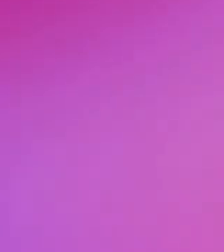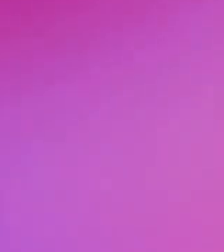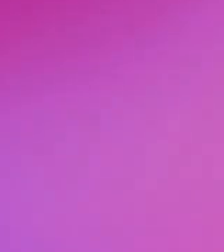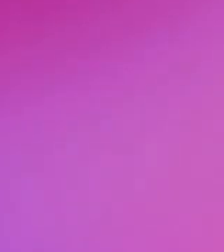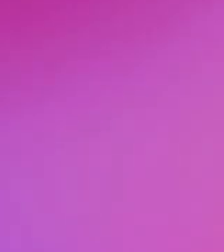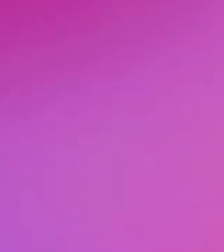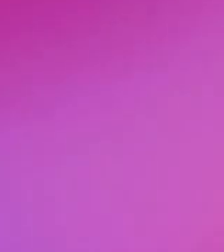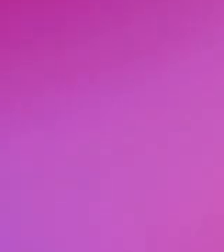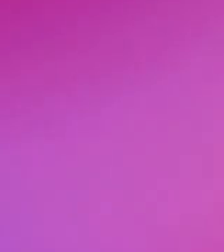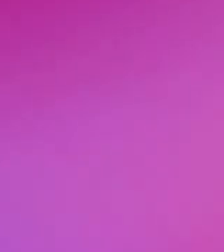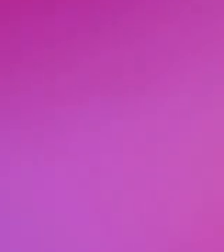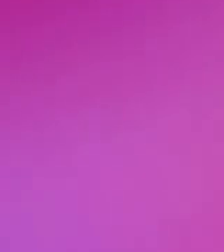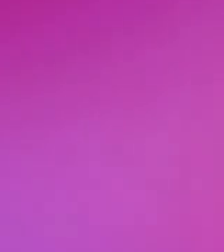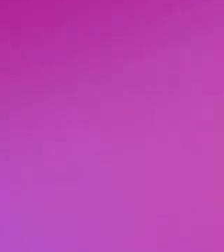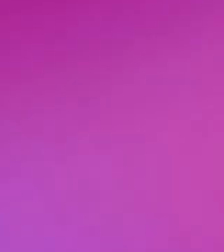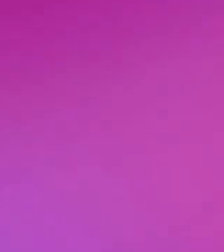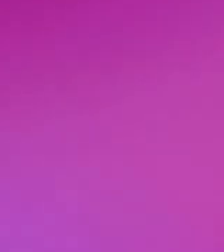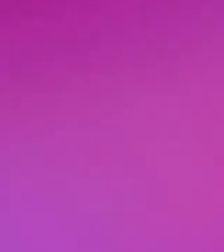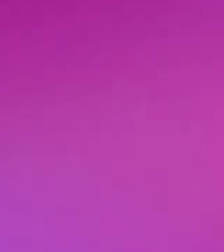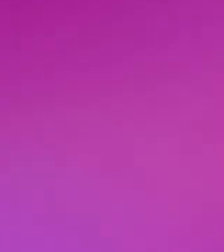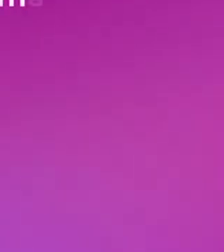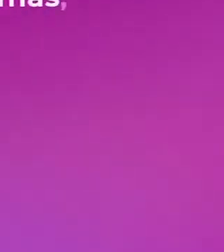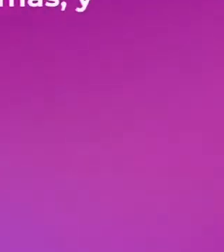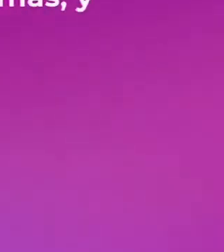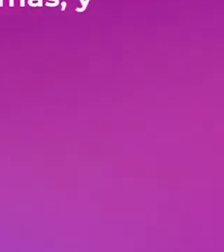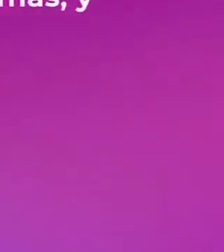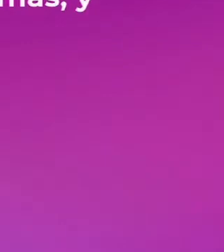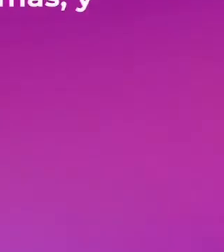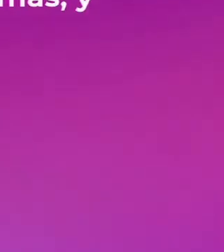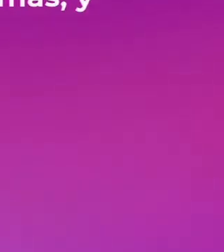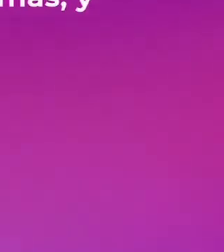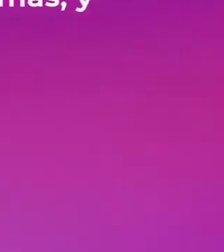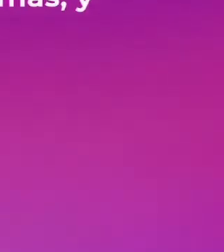aprendeencasa.cep.gov.mx, en donde podrás ver nuevamente los videos de los programas